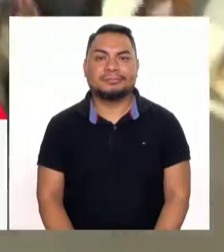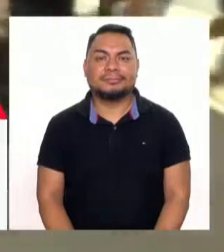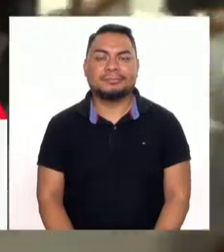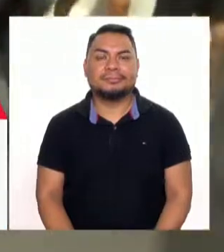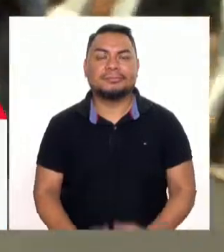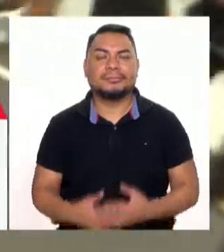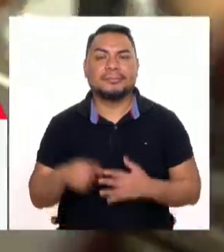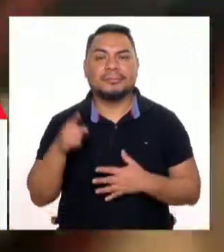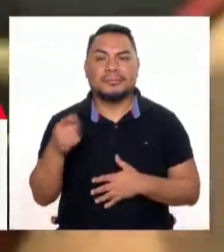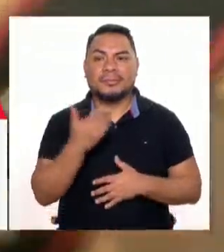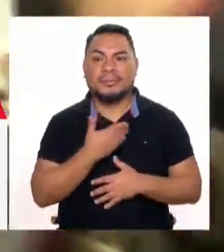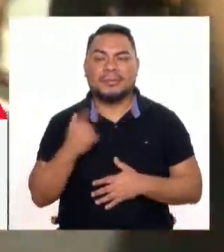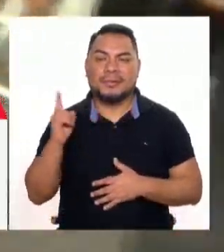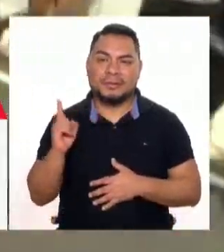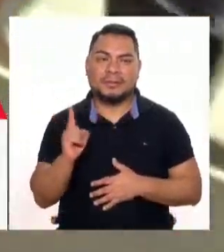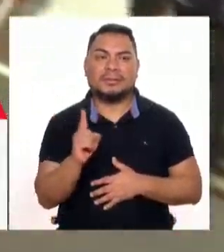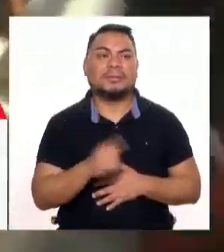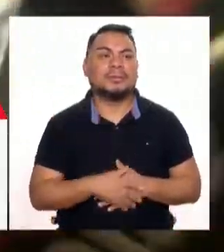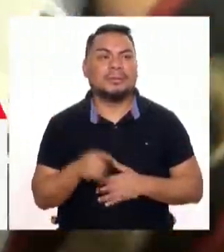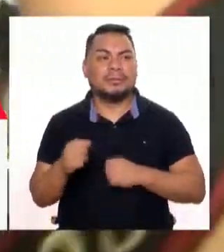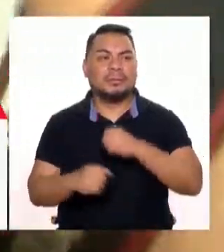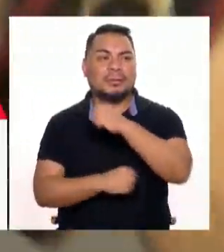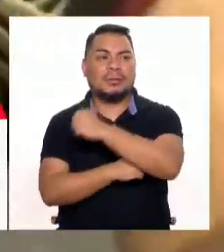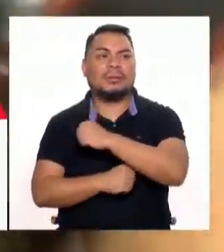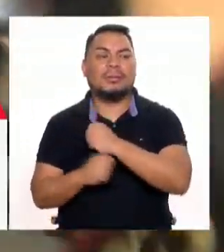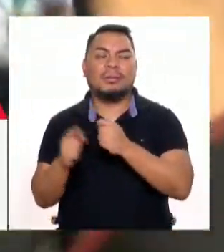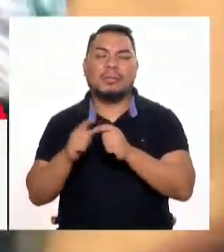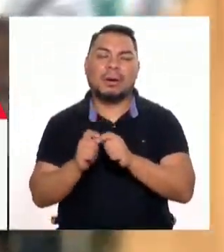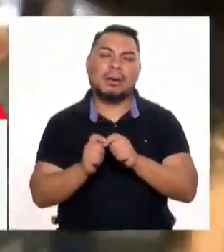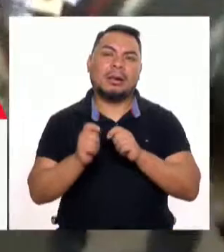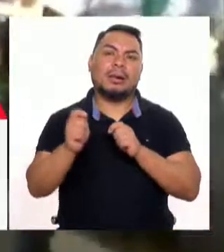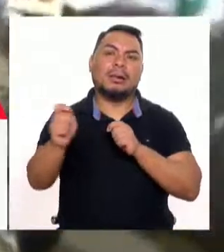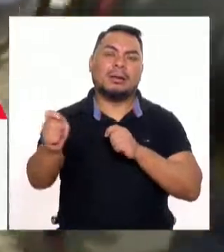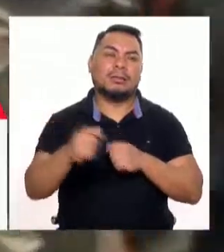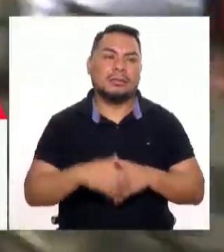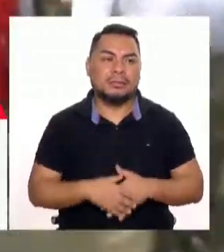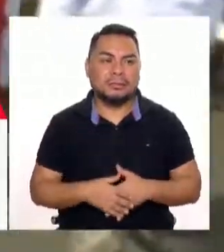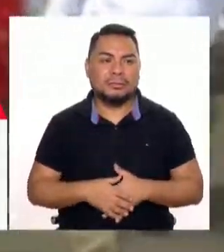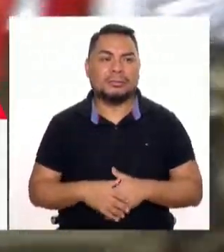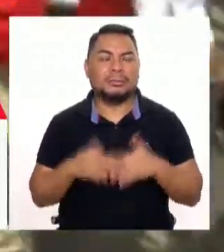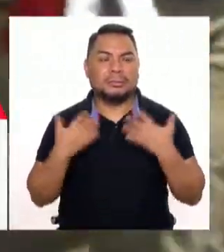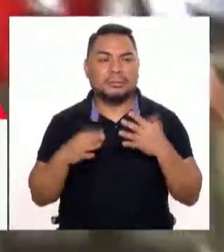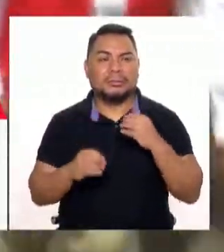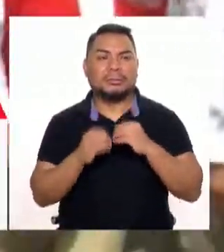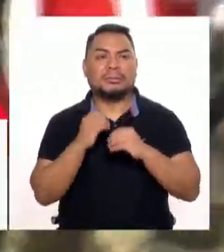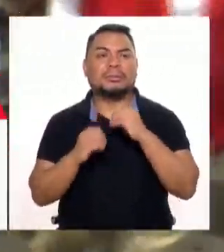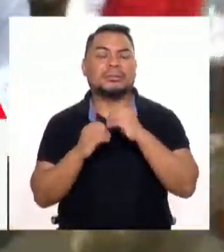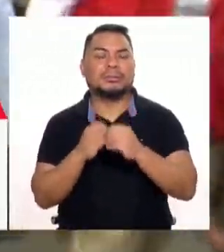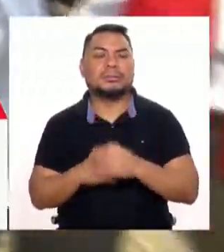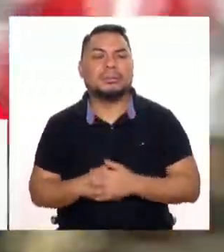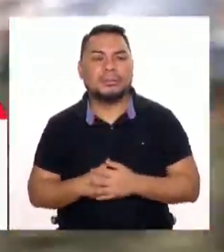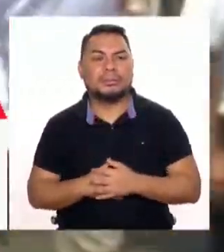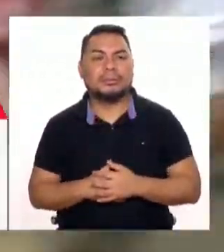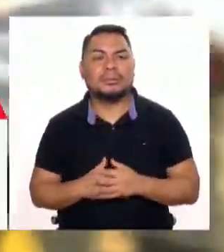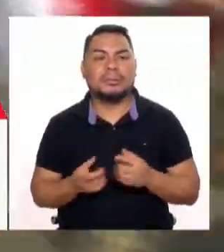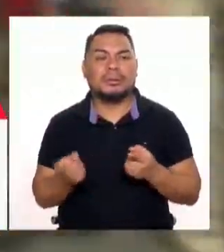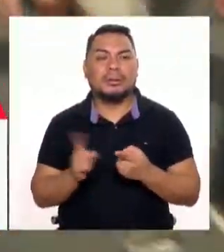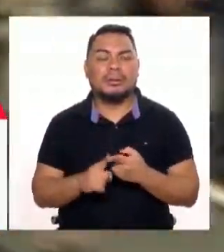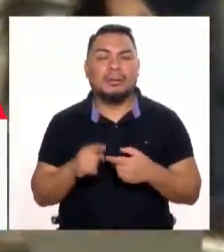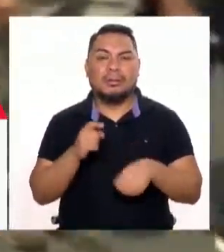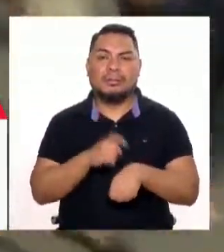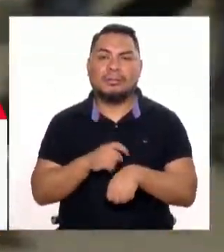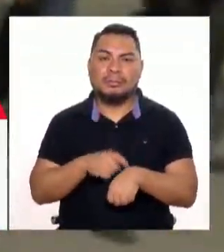uno de los puentes más largos que se ha construido hasta el